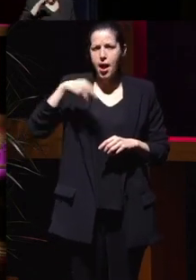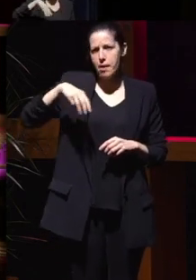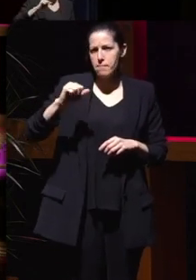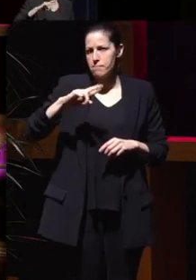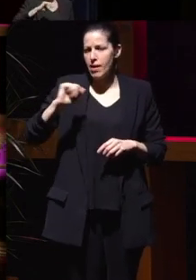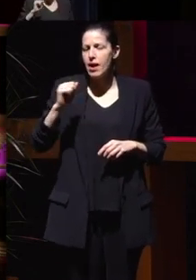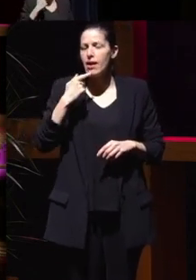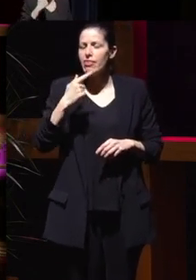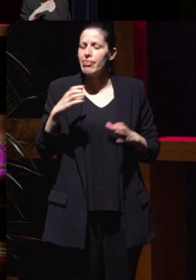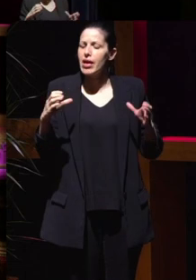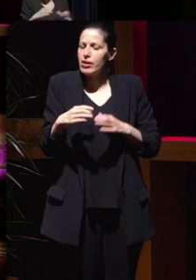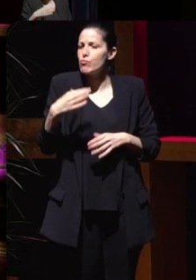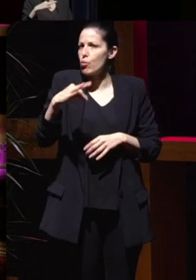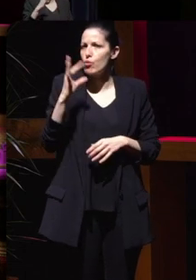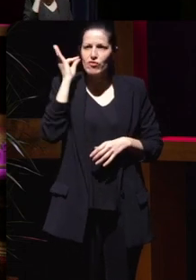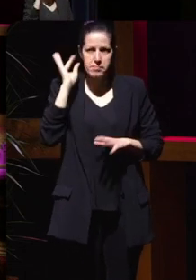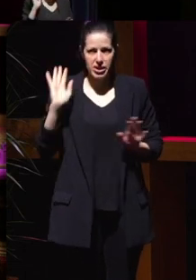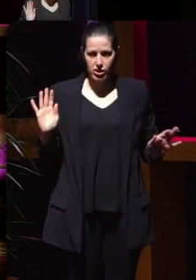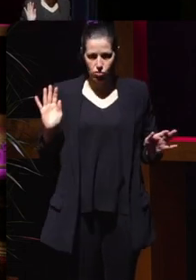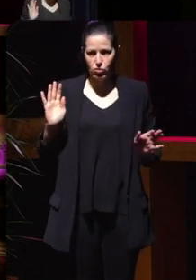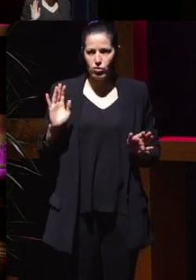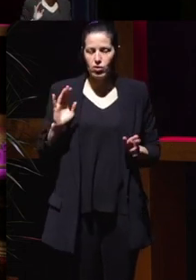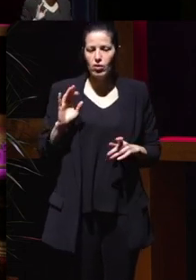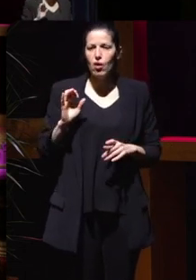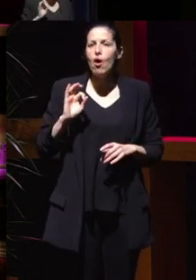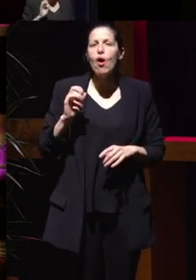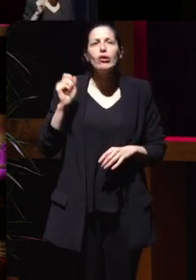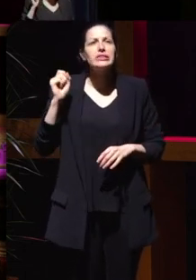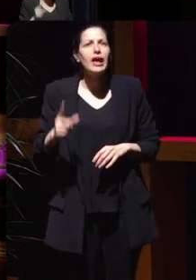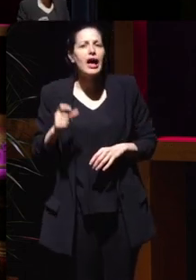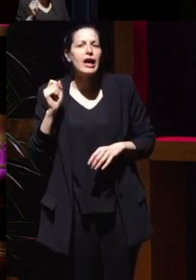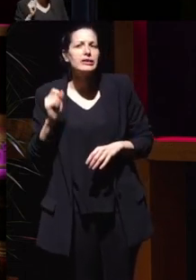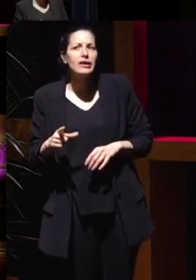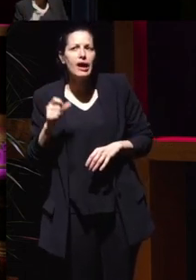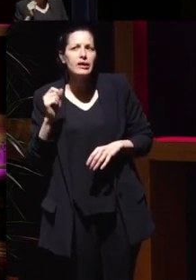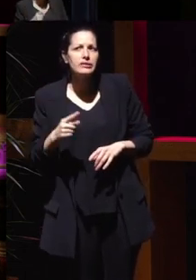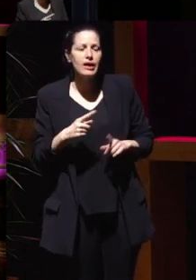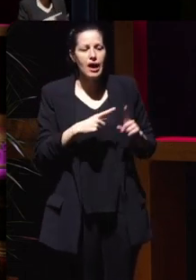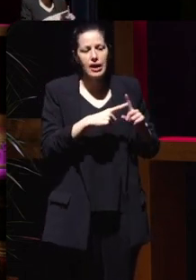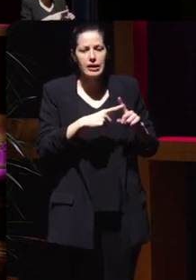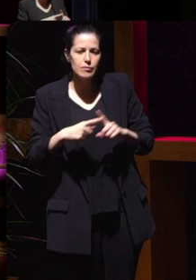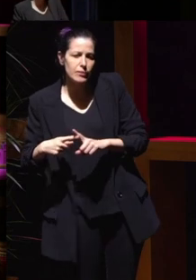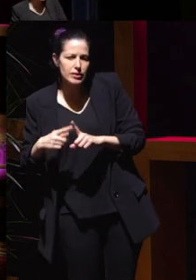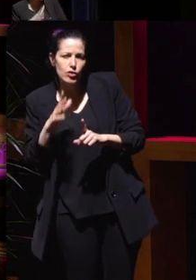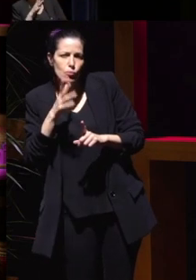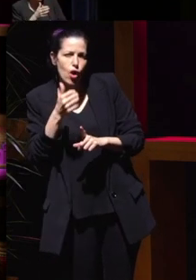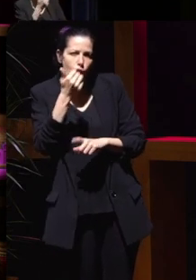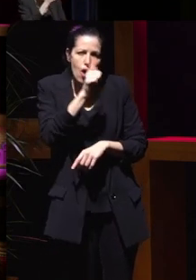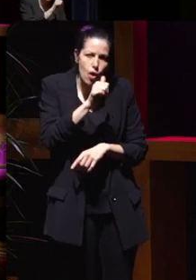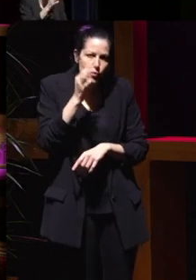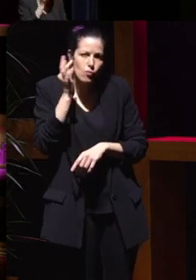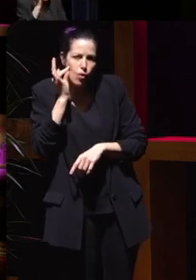Sé muy habitual que por lo menos esté repartido por talento no por número por cuotas por